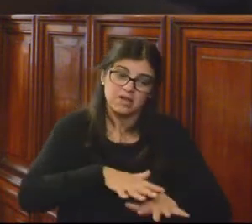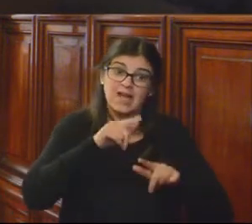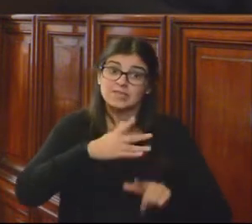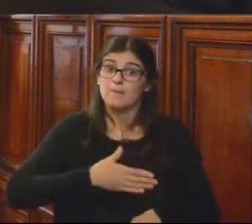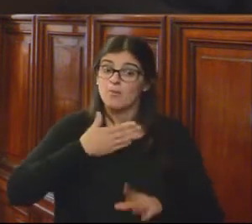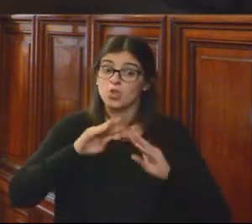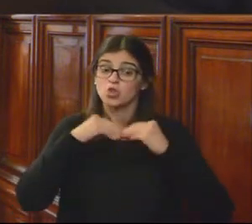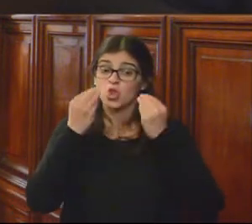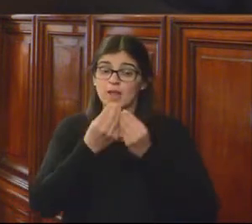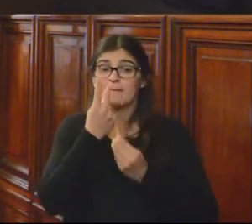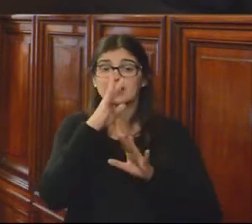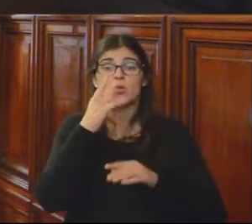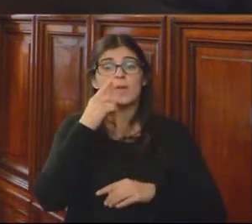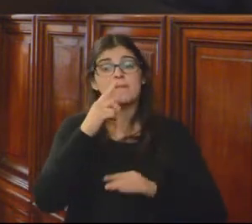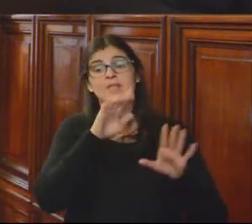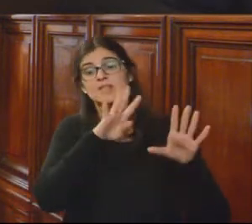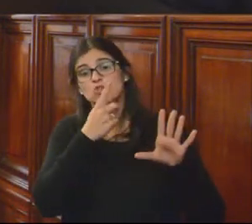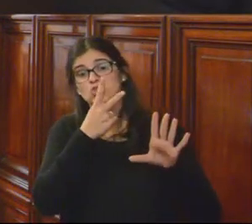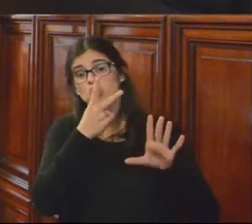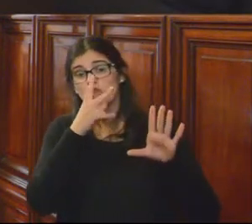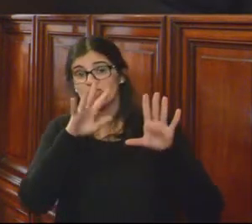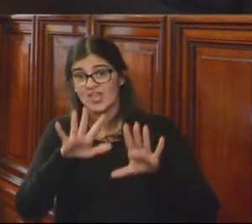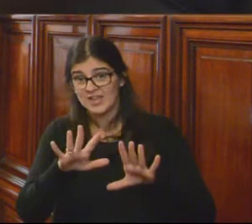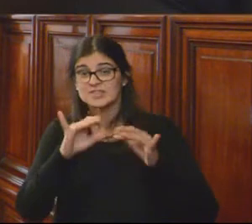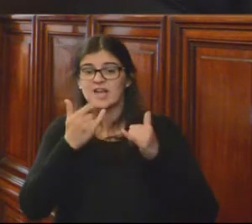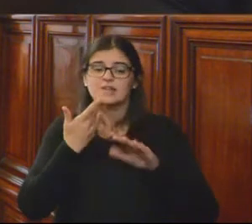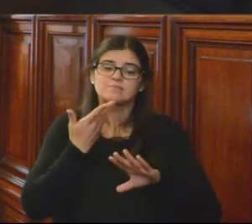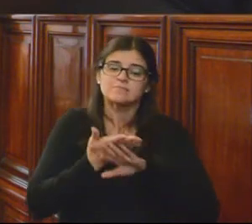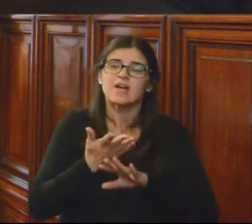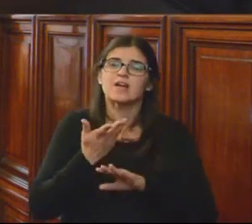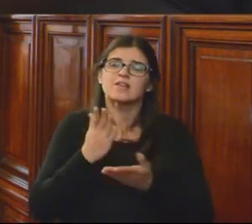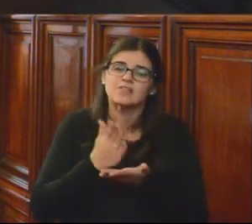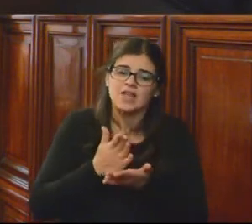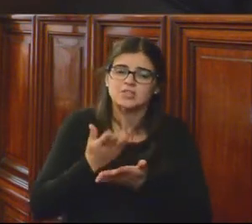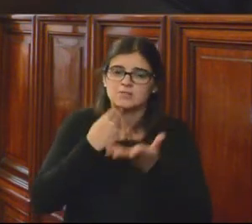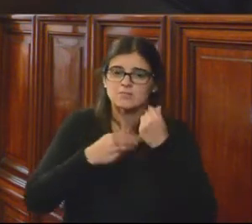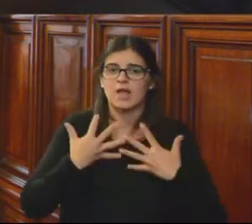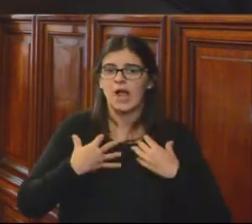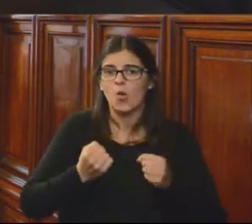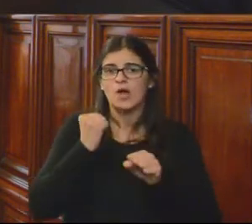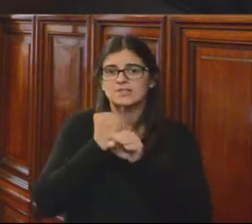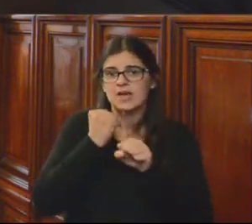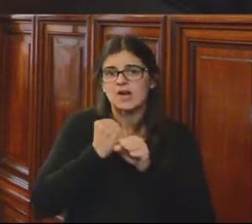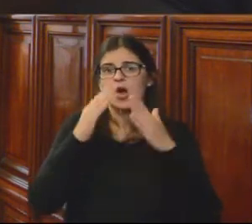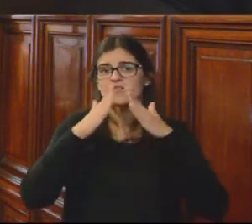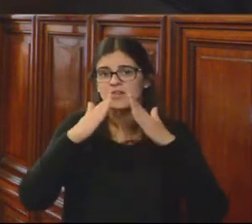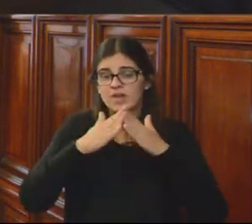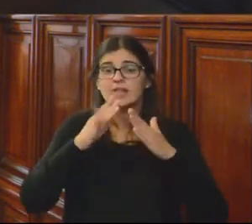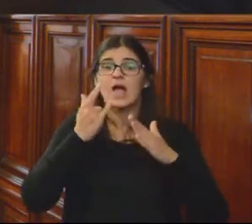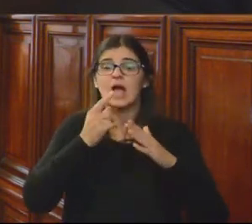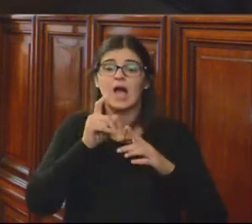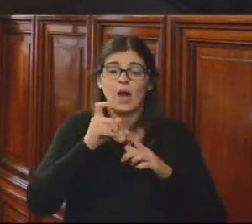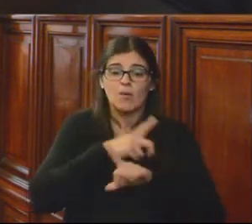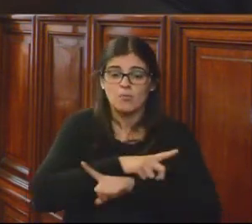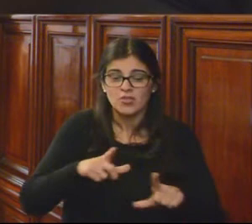protestas, 29.210 han sido para exigir derecho a la alimentación, derecho a la salud, al trabajo, a la vivienda, al agua potable,